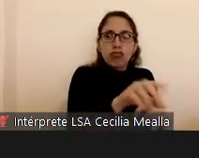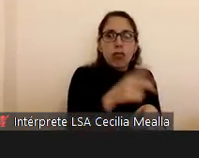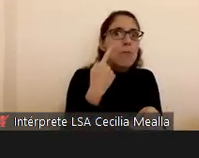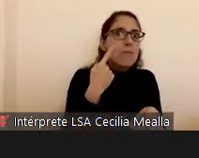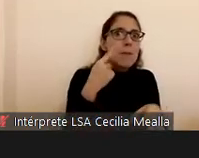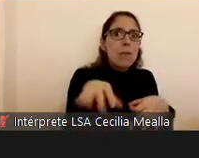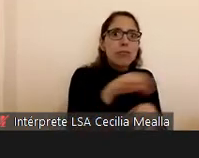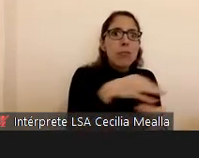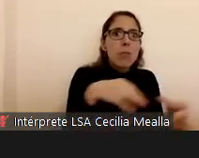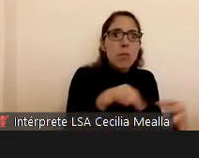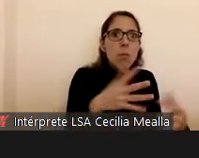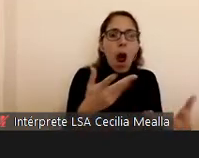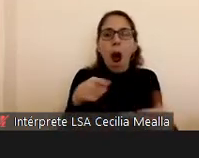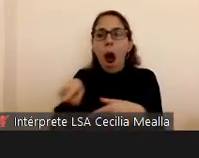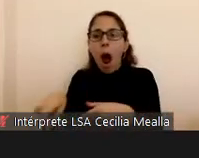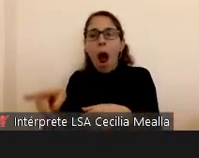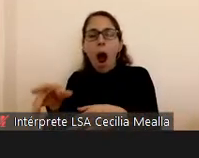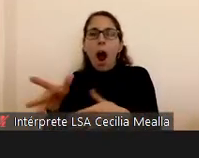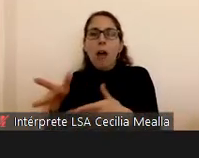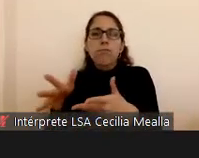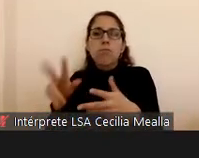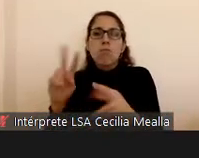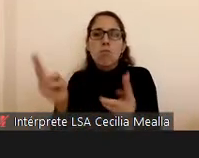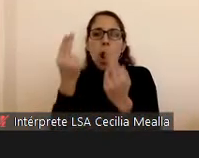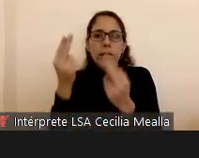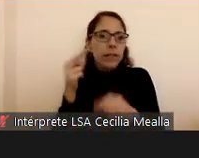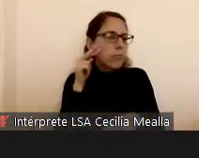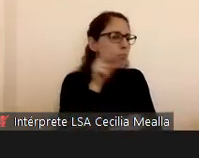se les ocurre.